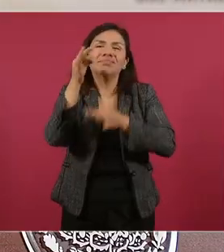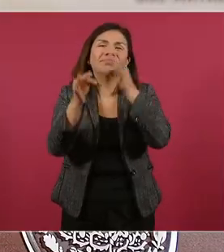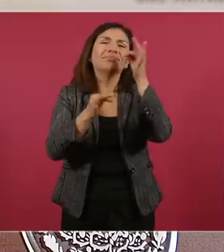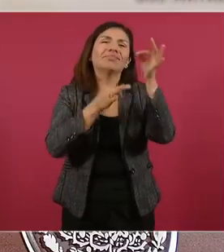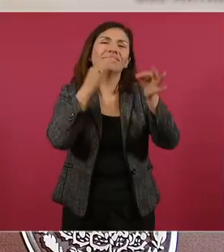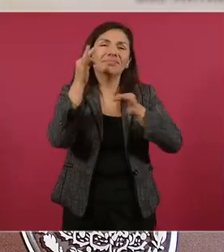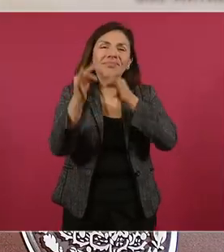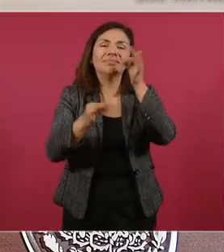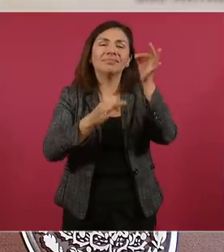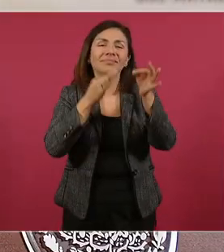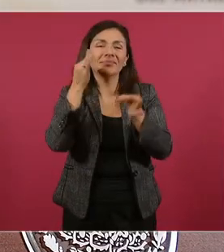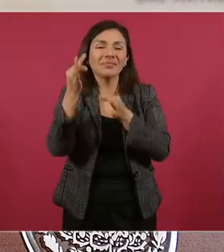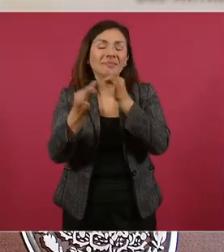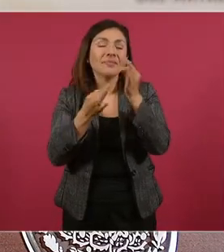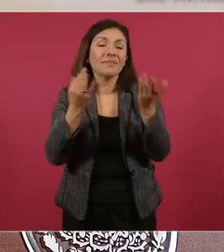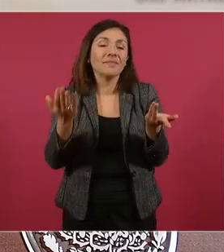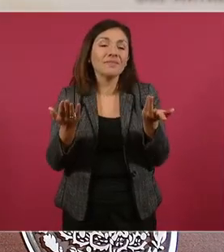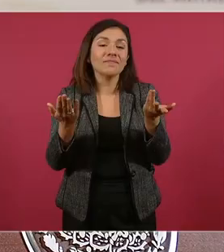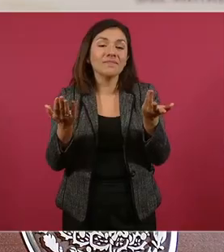porque